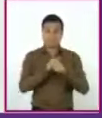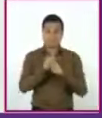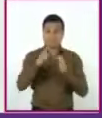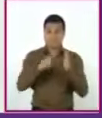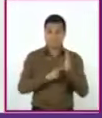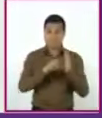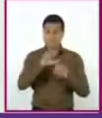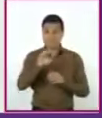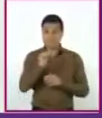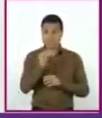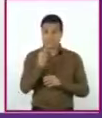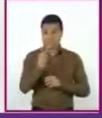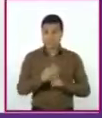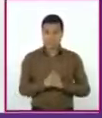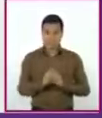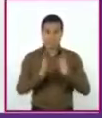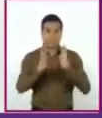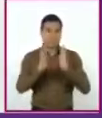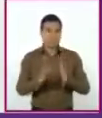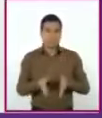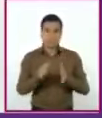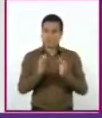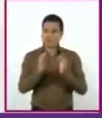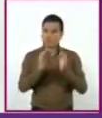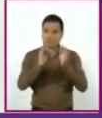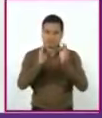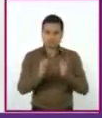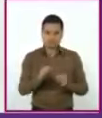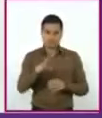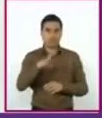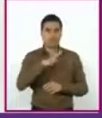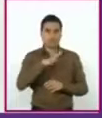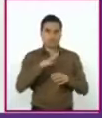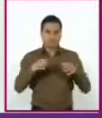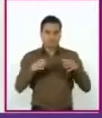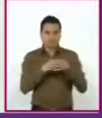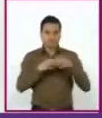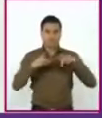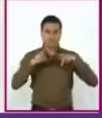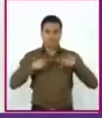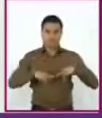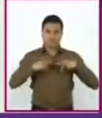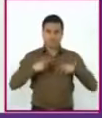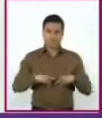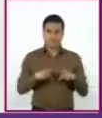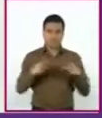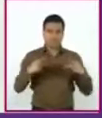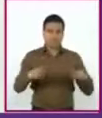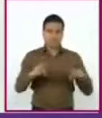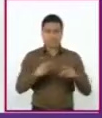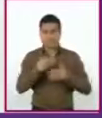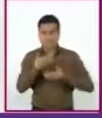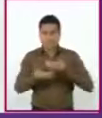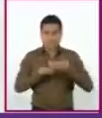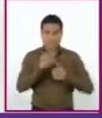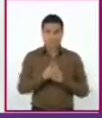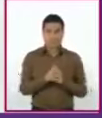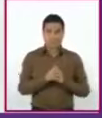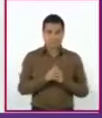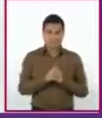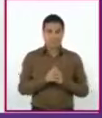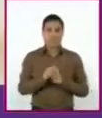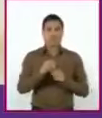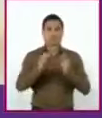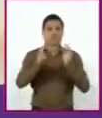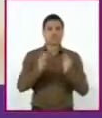1592 se consolidó una poderosa élite de mercaderes organizados en el Consulado de la Ciudad de